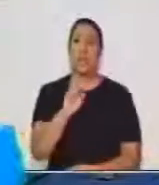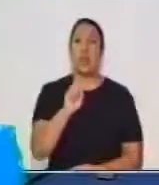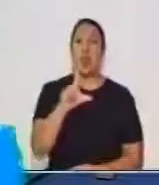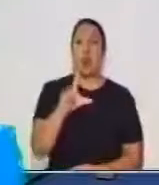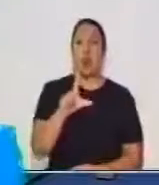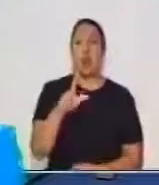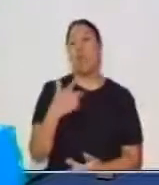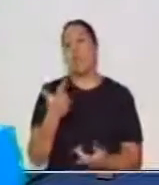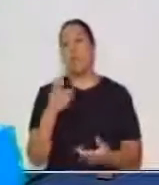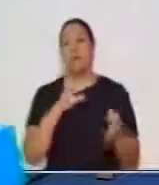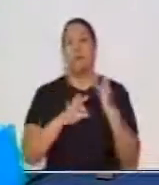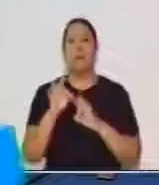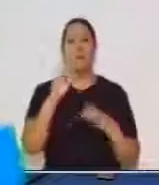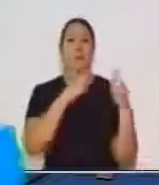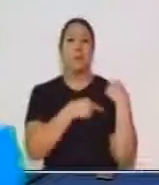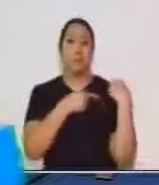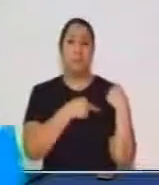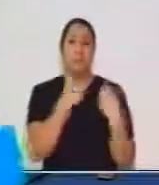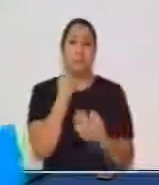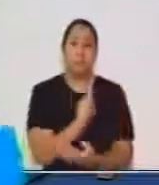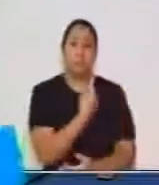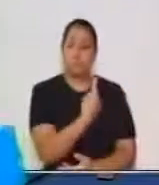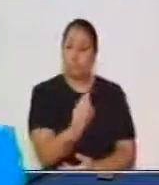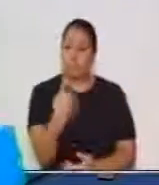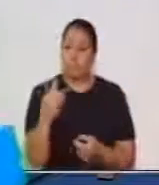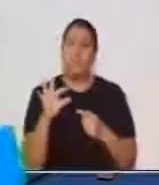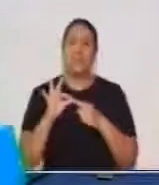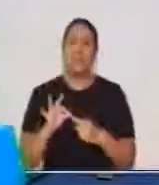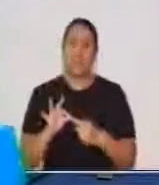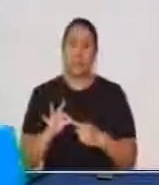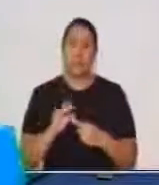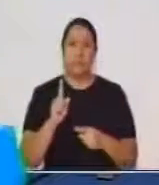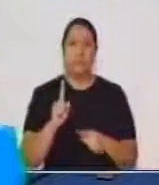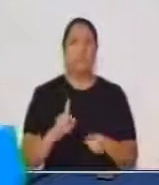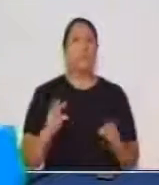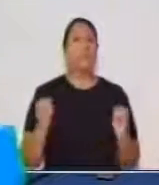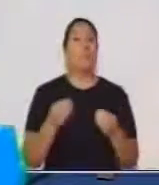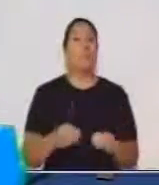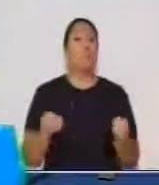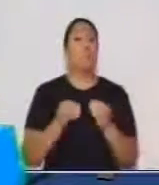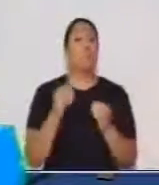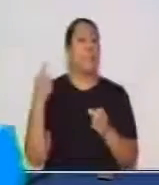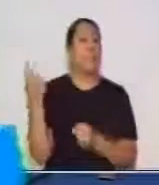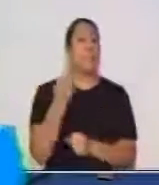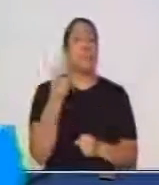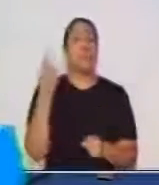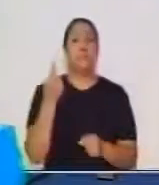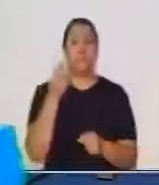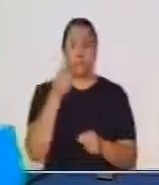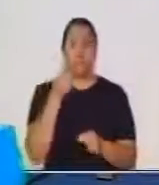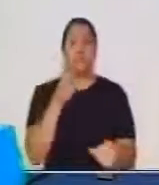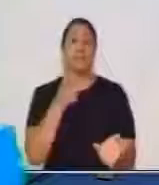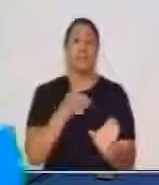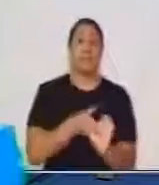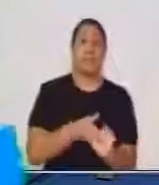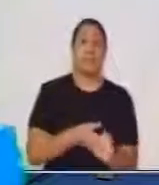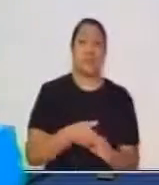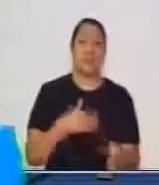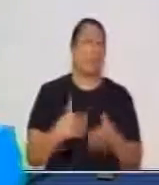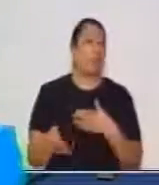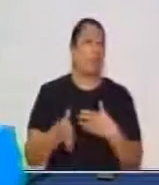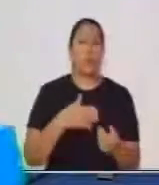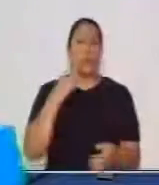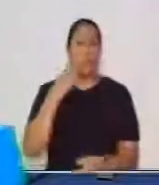Algo muy importante es que los participantes, aunque no sean expertos en la materia o en el tema que se va